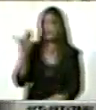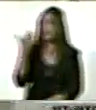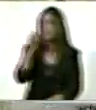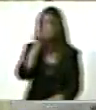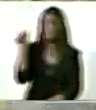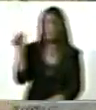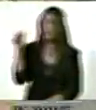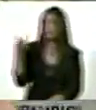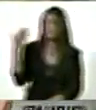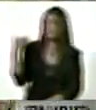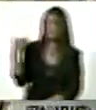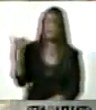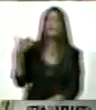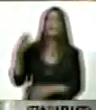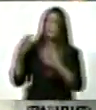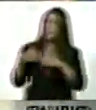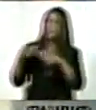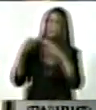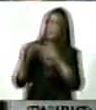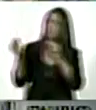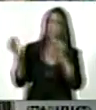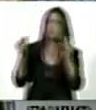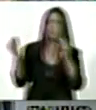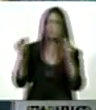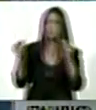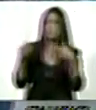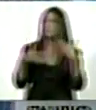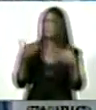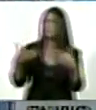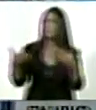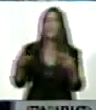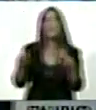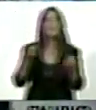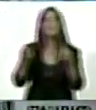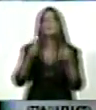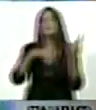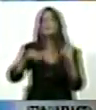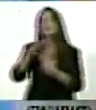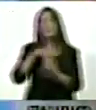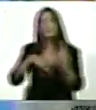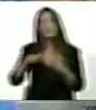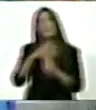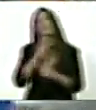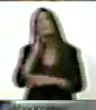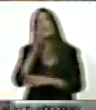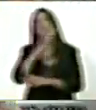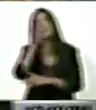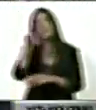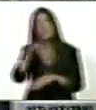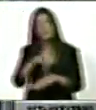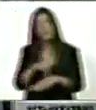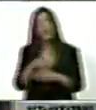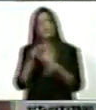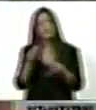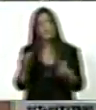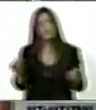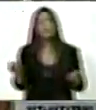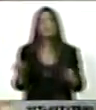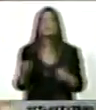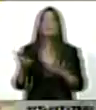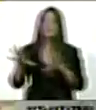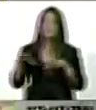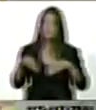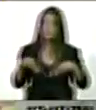anterior, veníamos sosteniendo reuniones a los efectos de la regularización de la situación de la Asamblea Nacional por la vía del